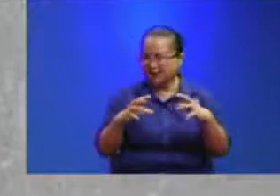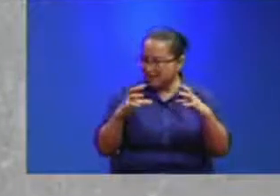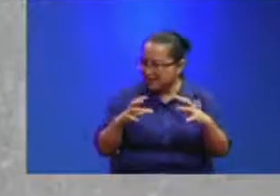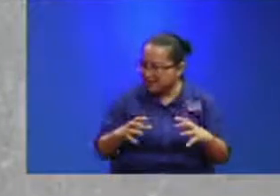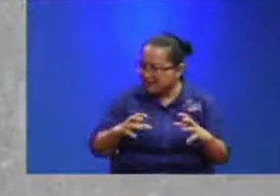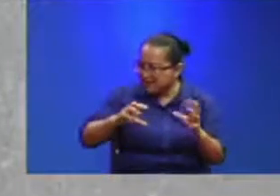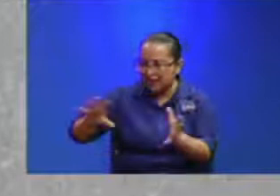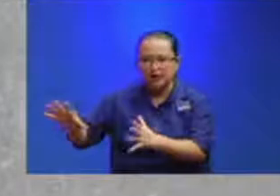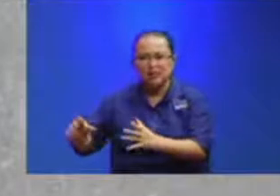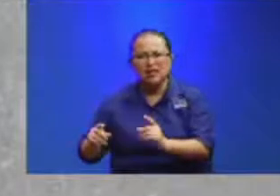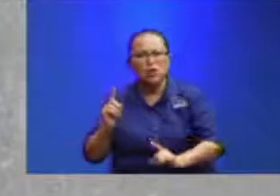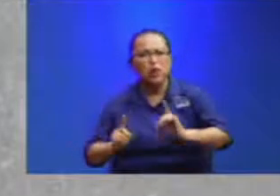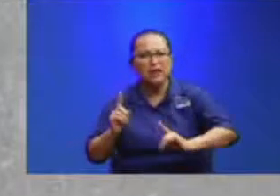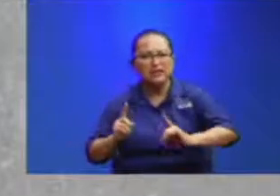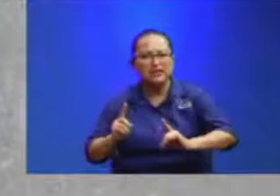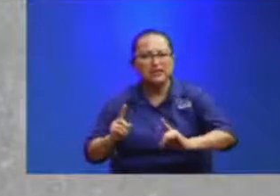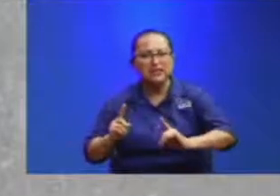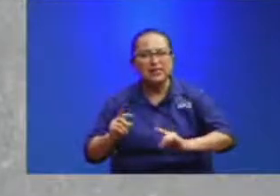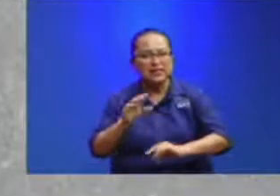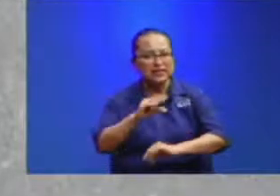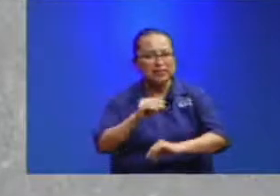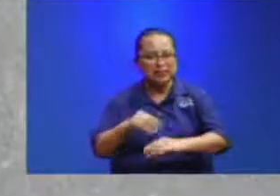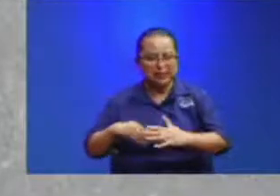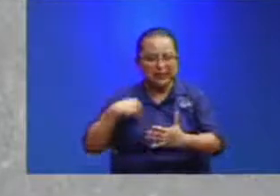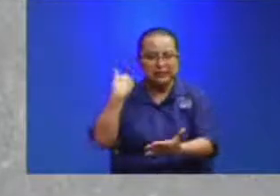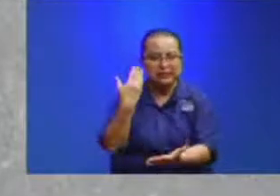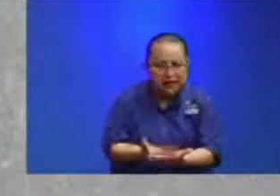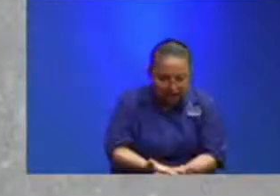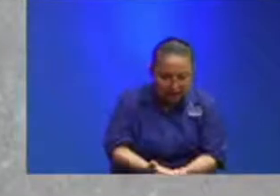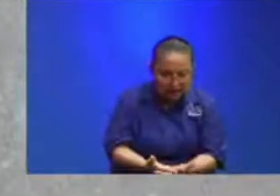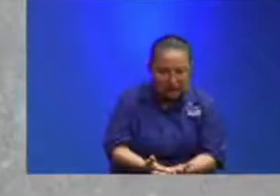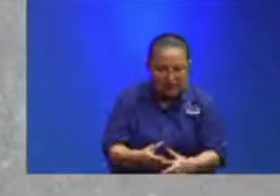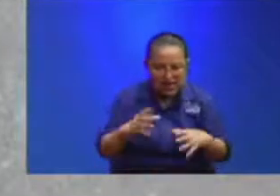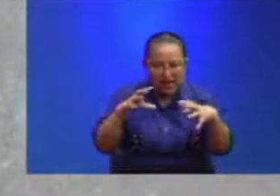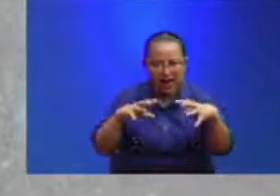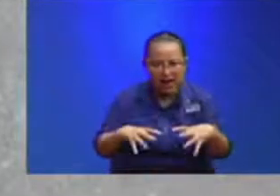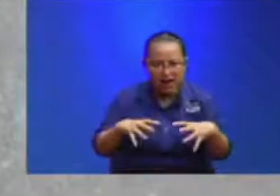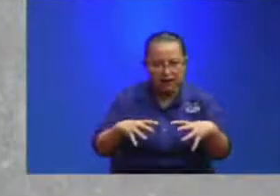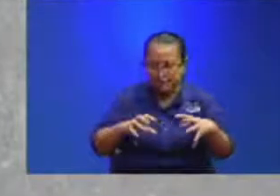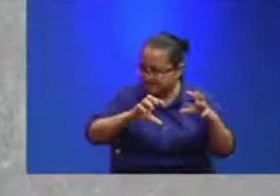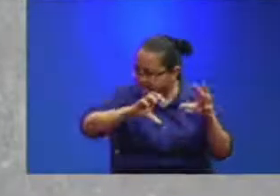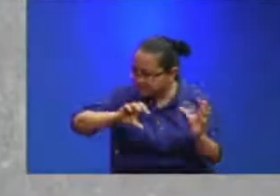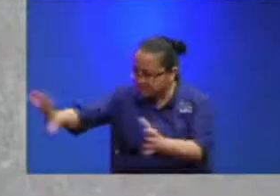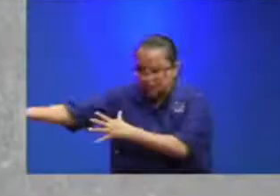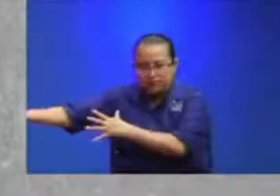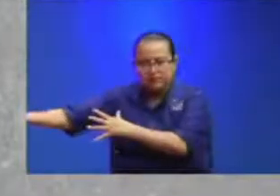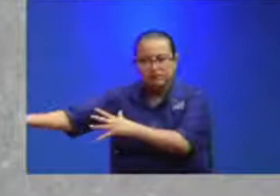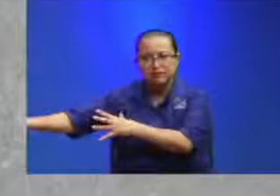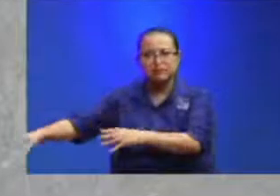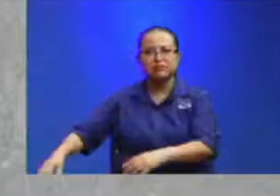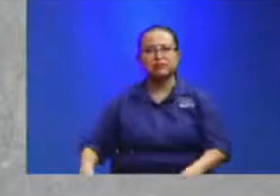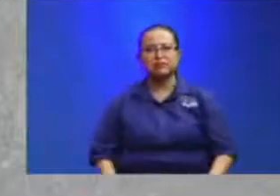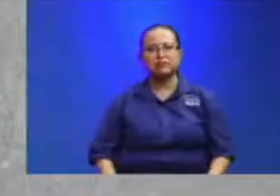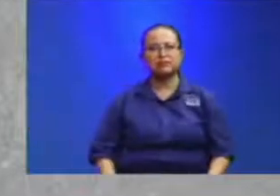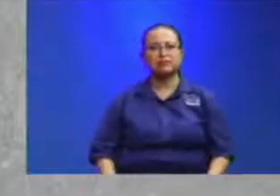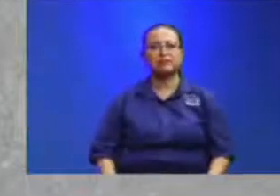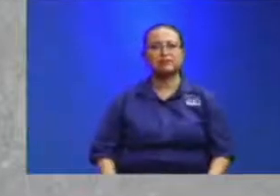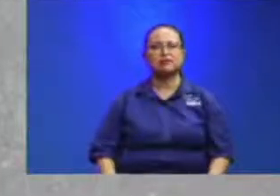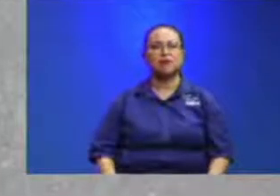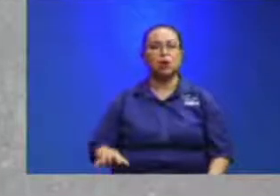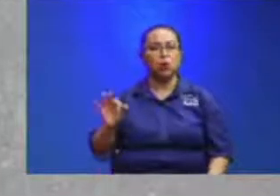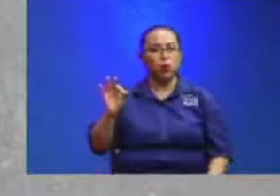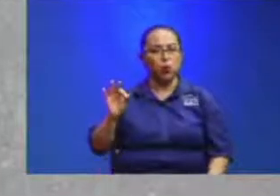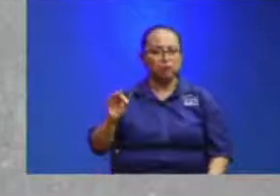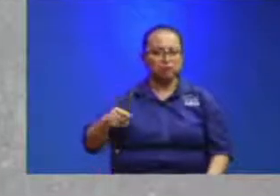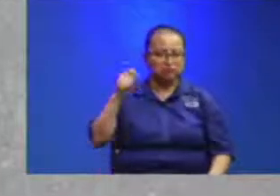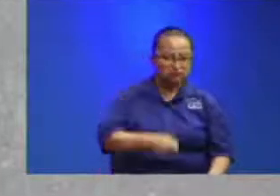qué piedra las de tropiezo hay que quitarlas hermano aquí hoy o si no por lo menos emparejar la